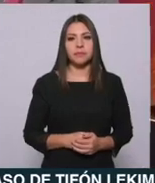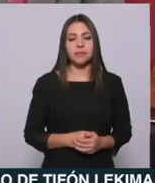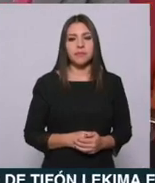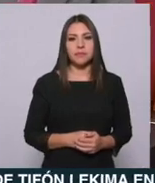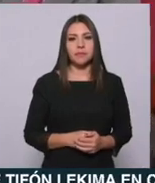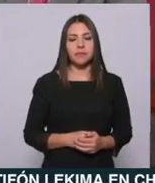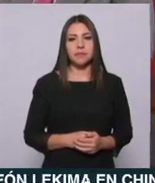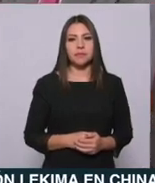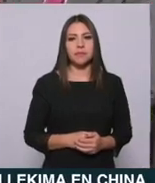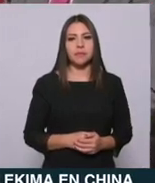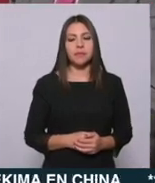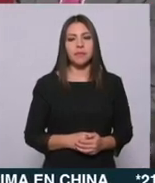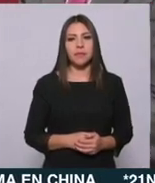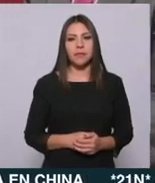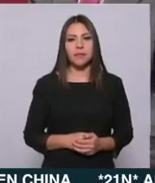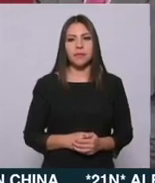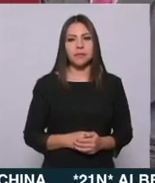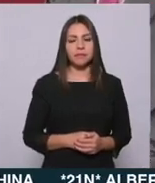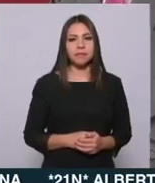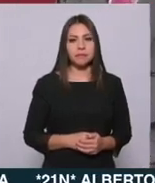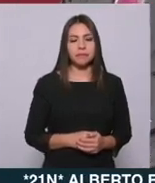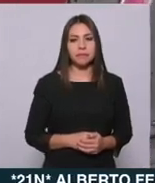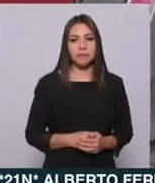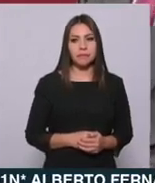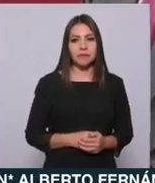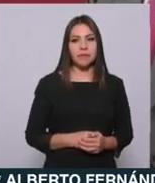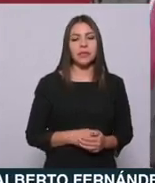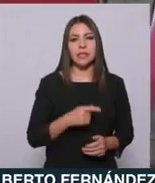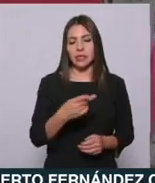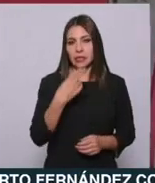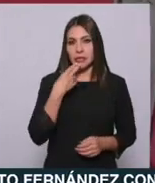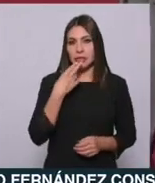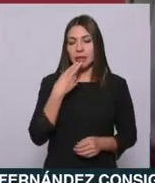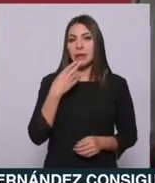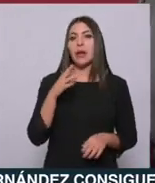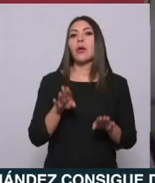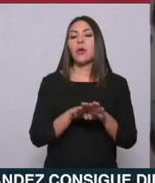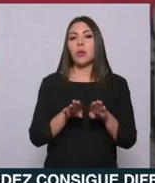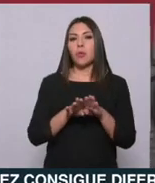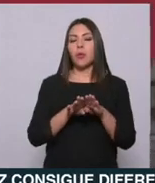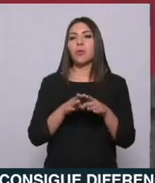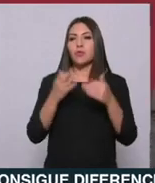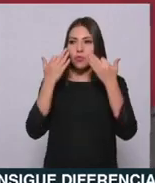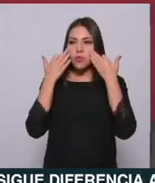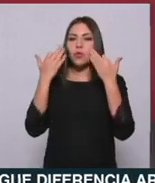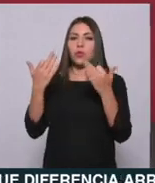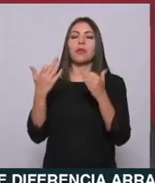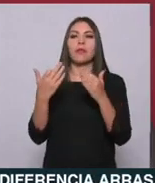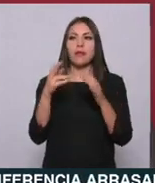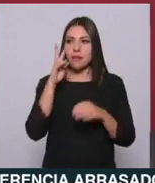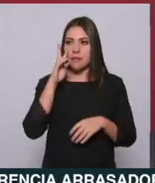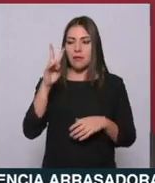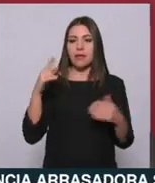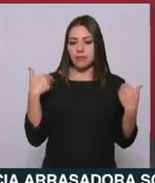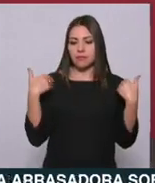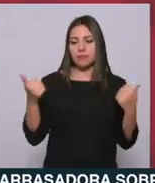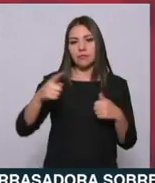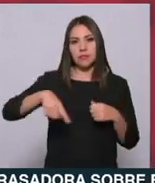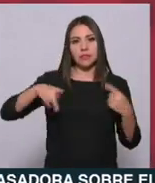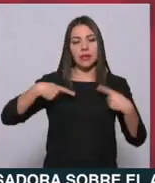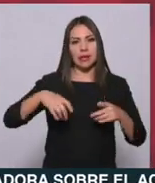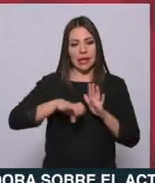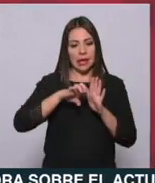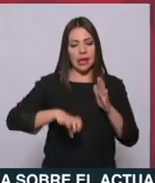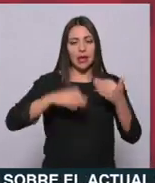dar el ejemplo de que los deportistas y todos los ciudadanos mexicanos son responsables, es